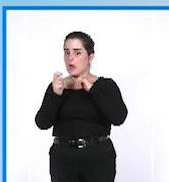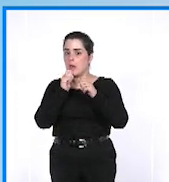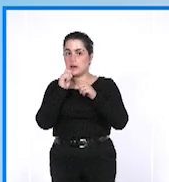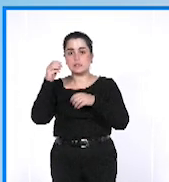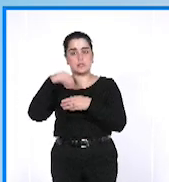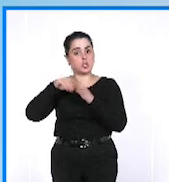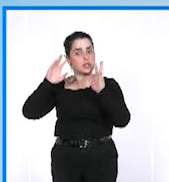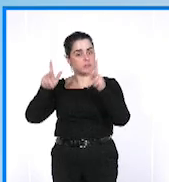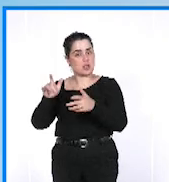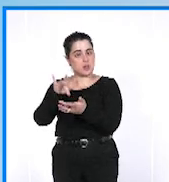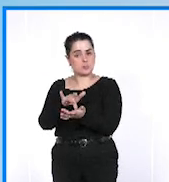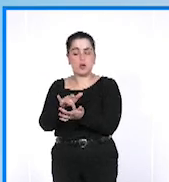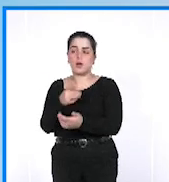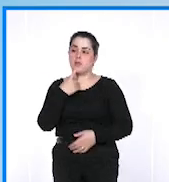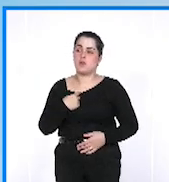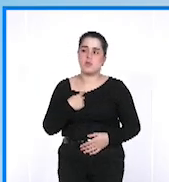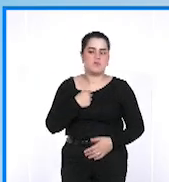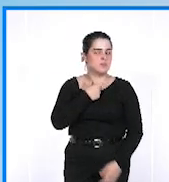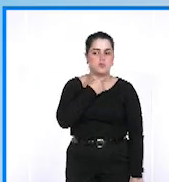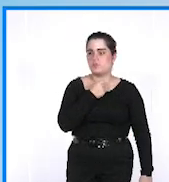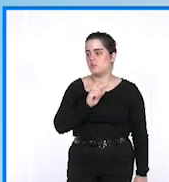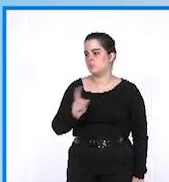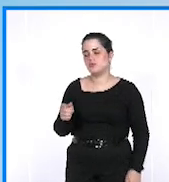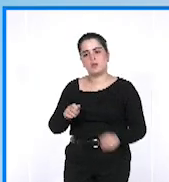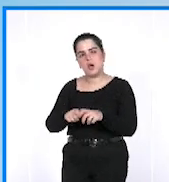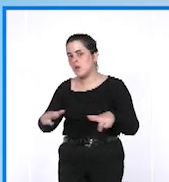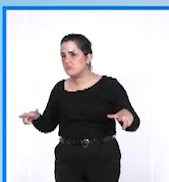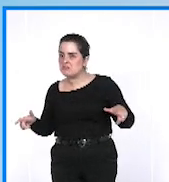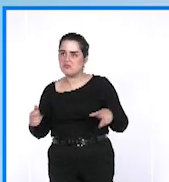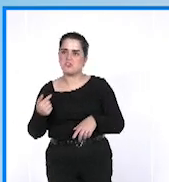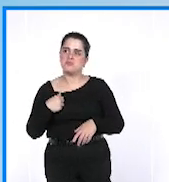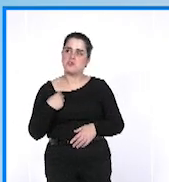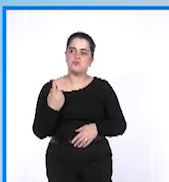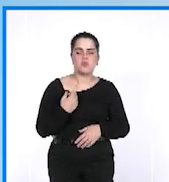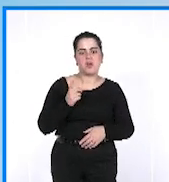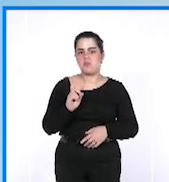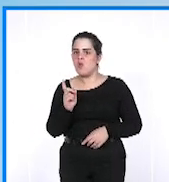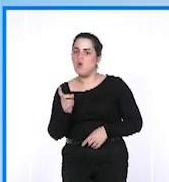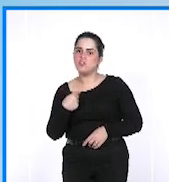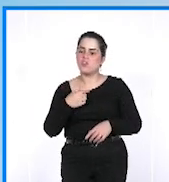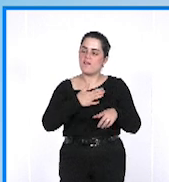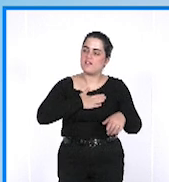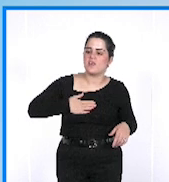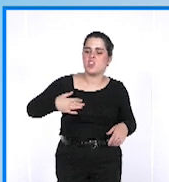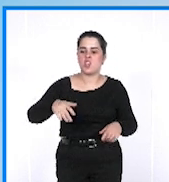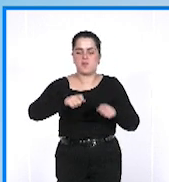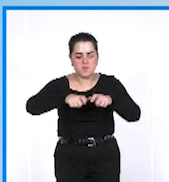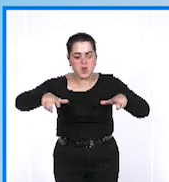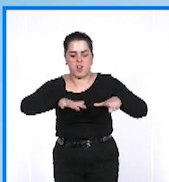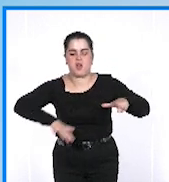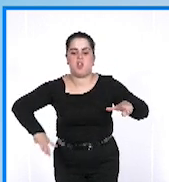en la residencia eh decía no me gusta mi habitación eh No estoy sola me gustaría tener mi espacio y